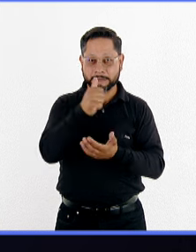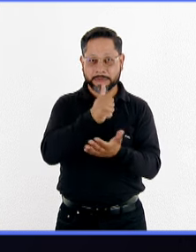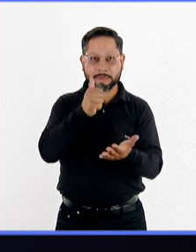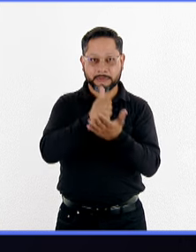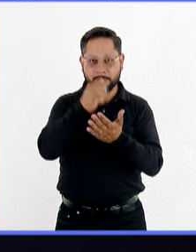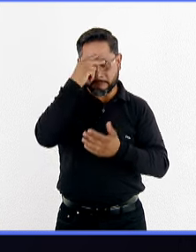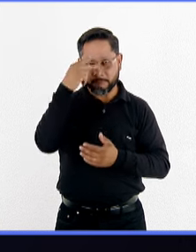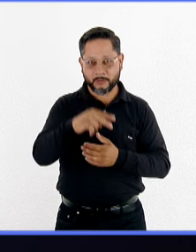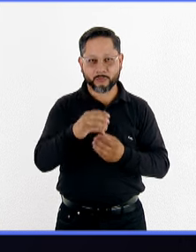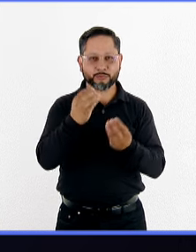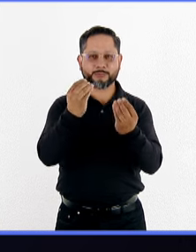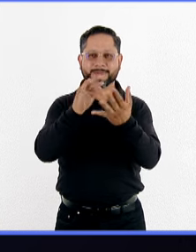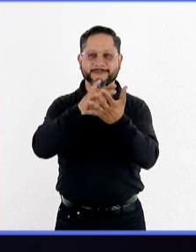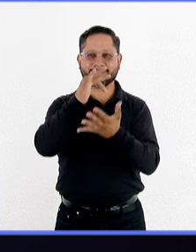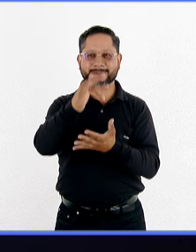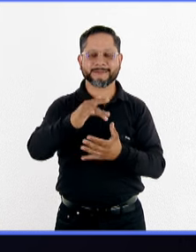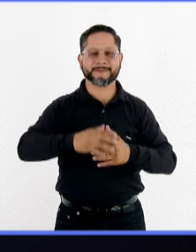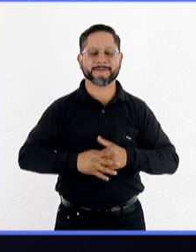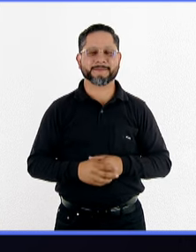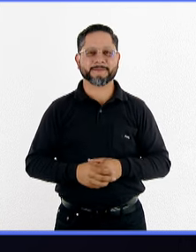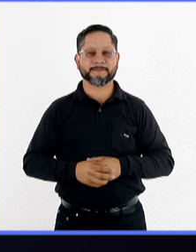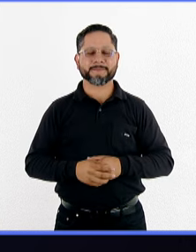Muchísimas gracias.